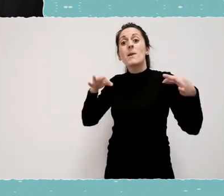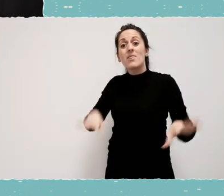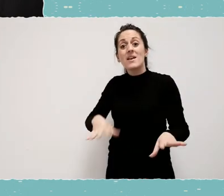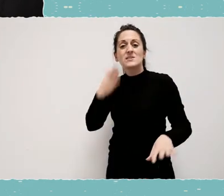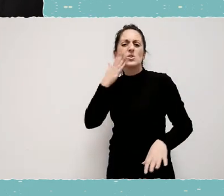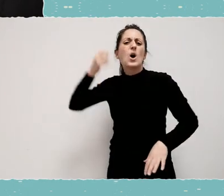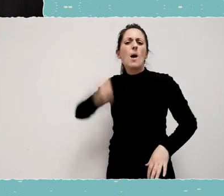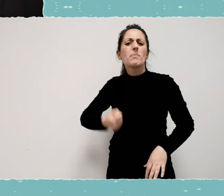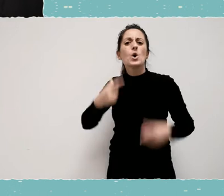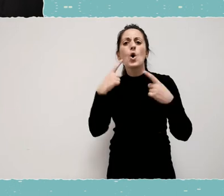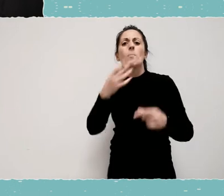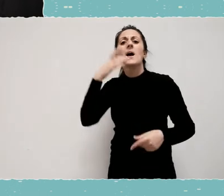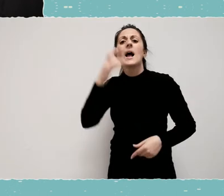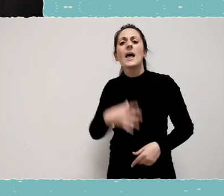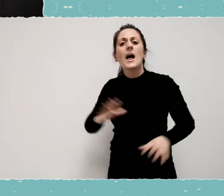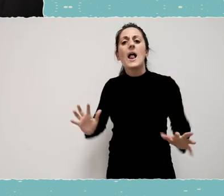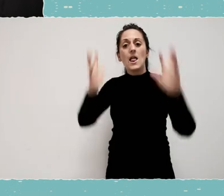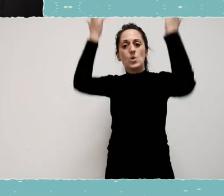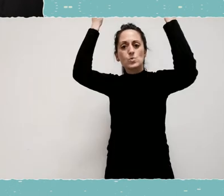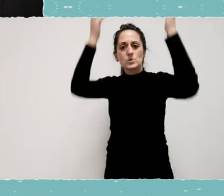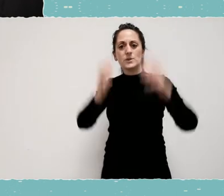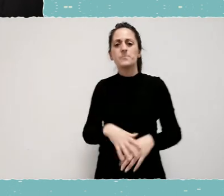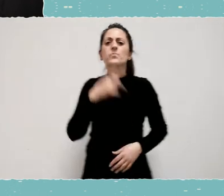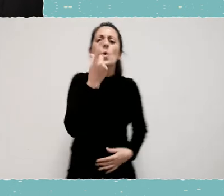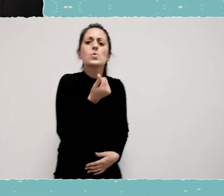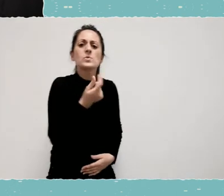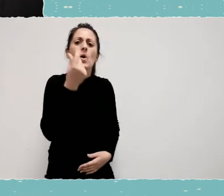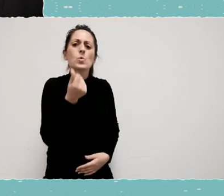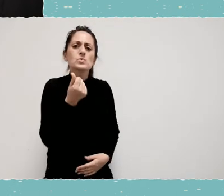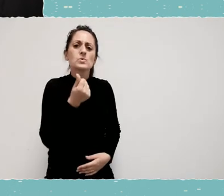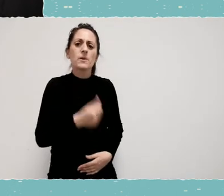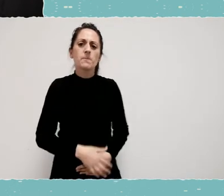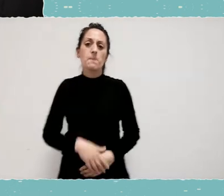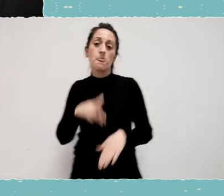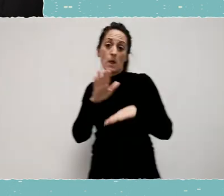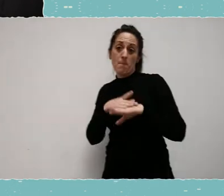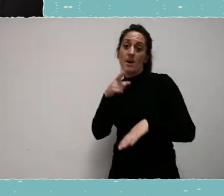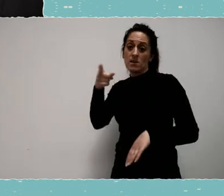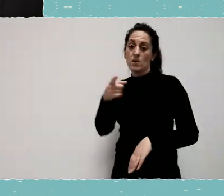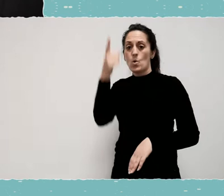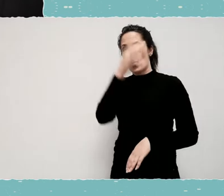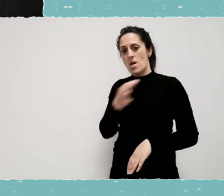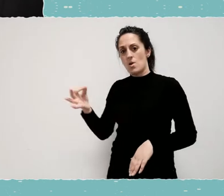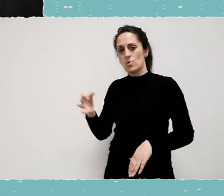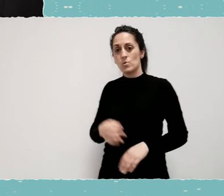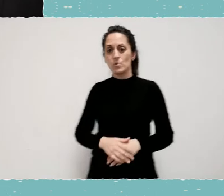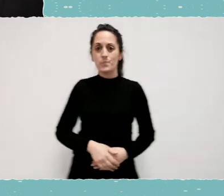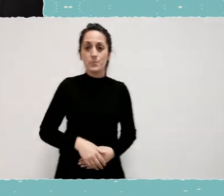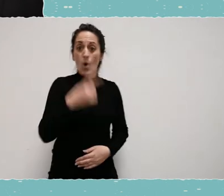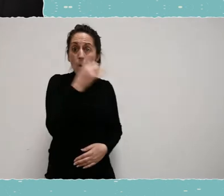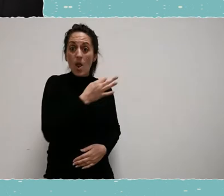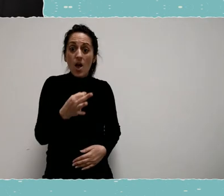princesa caprichosa. ¿Quién compra? Aleluya, finas. Canto custa. Por ser para ti, un euro.